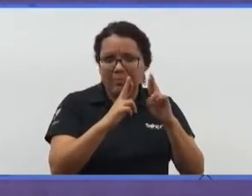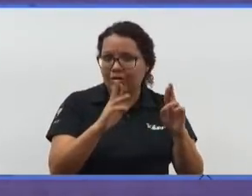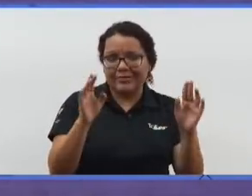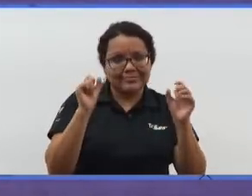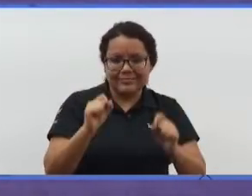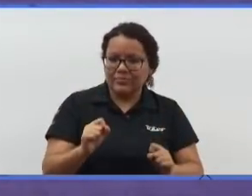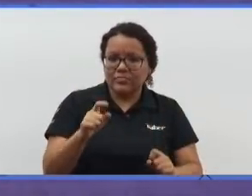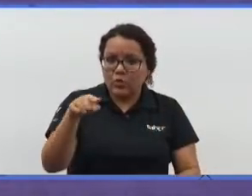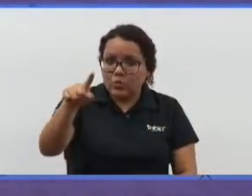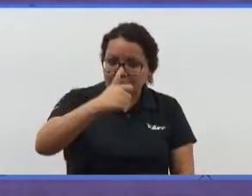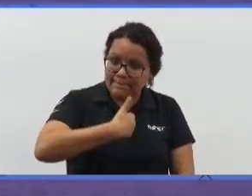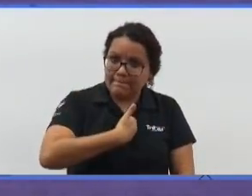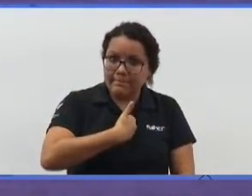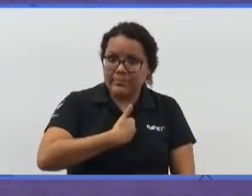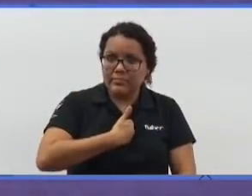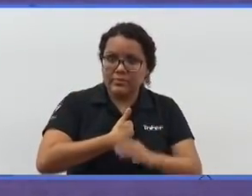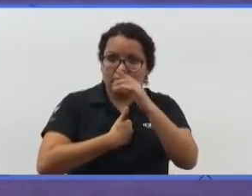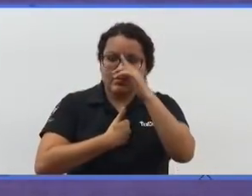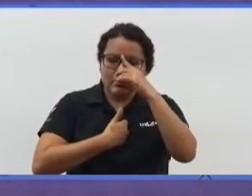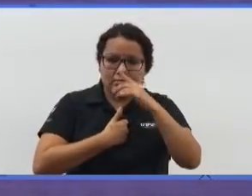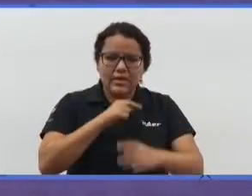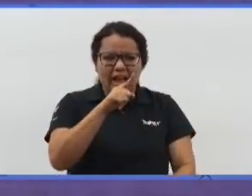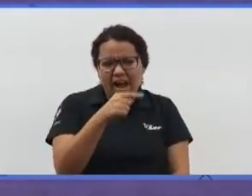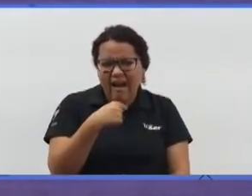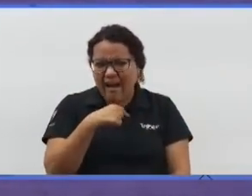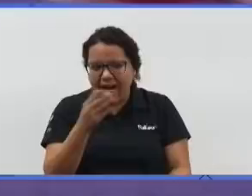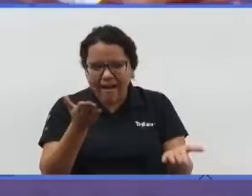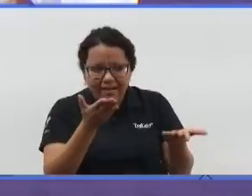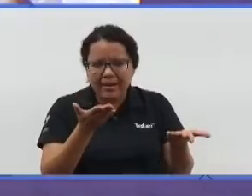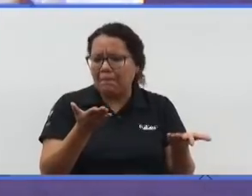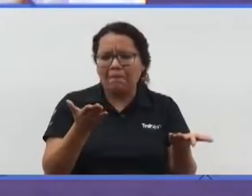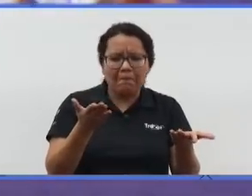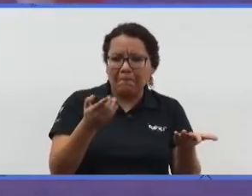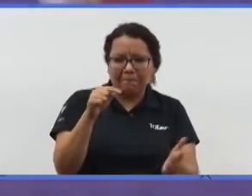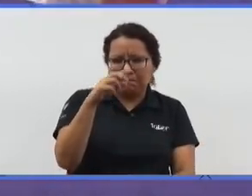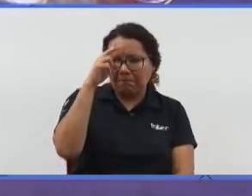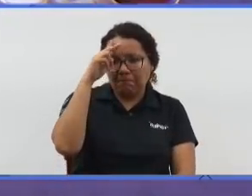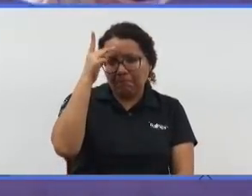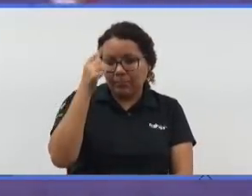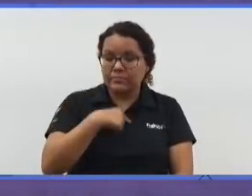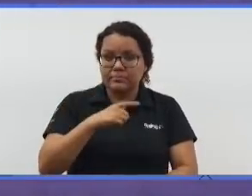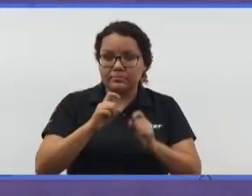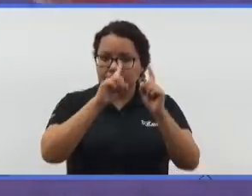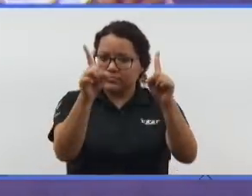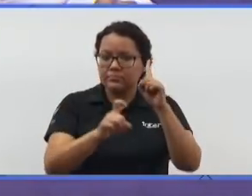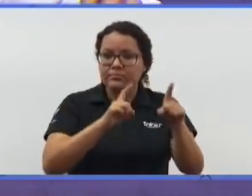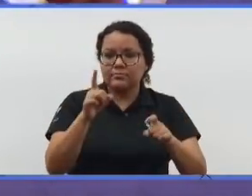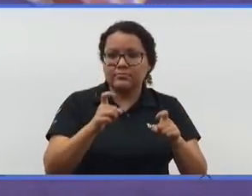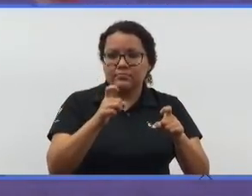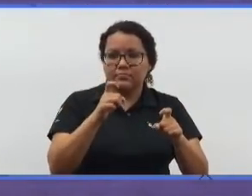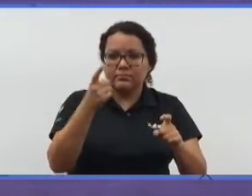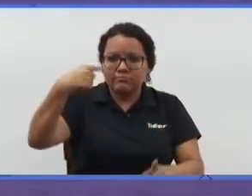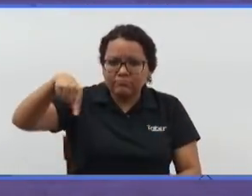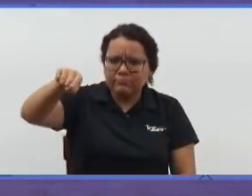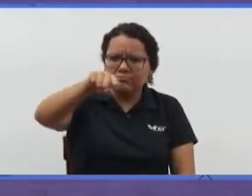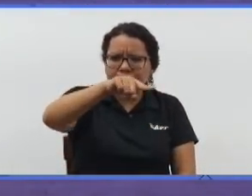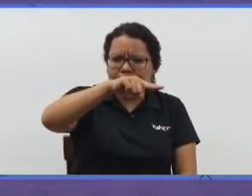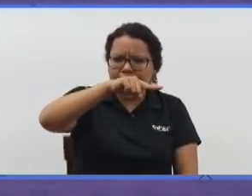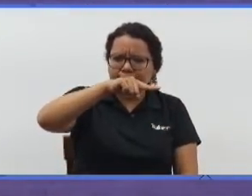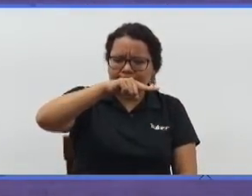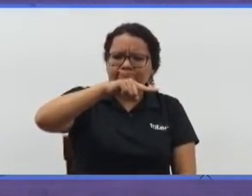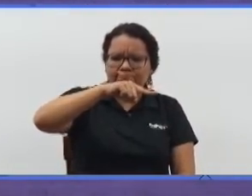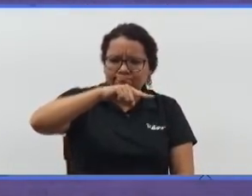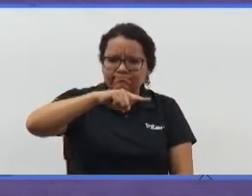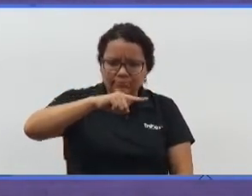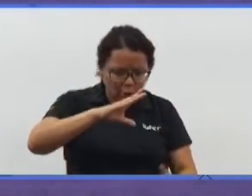ni que le diga es que él viene él hace el fomento eso no tiene nada que ver -preguntó tienes gratitud